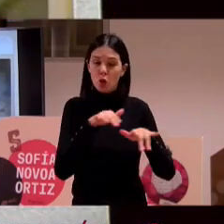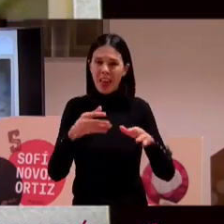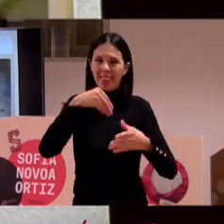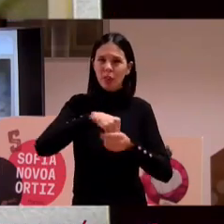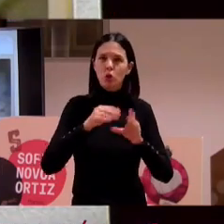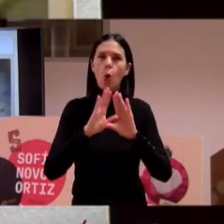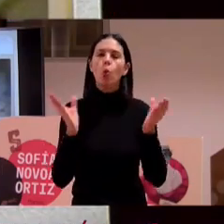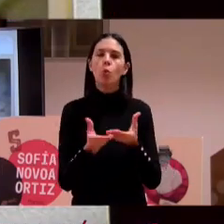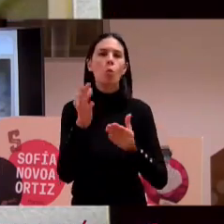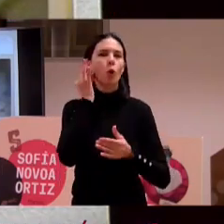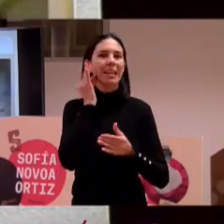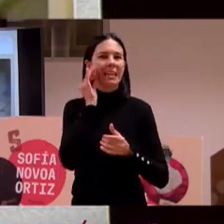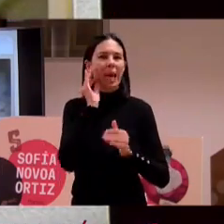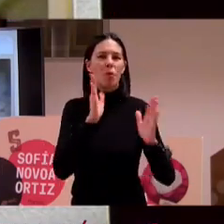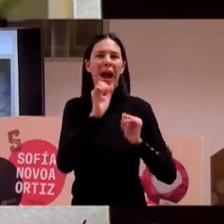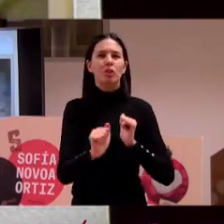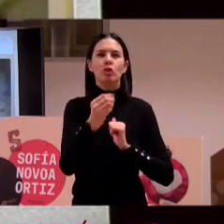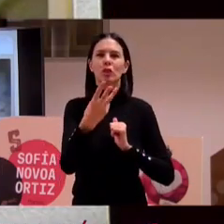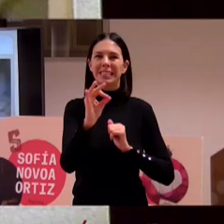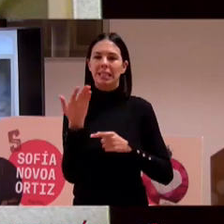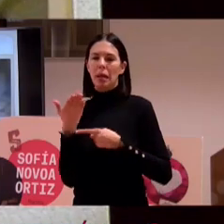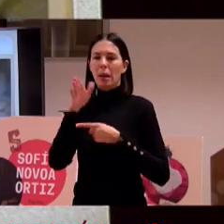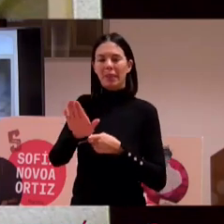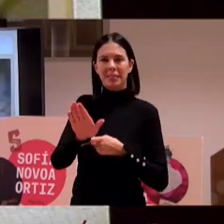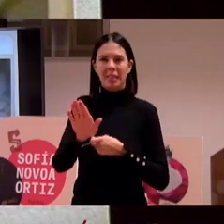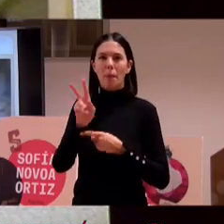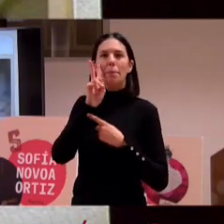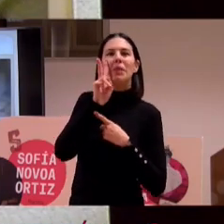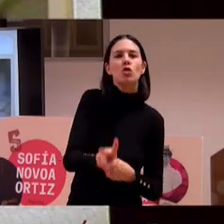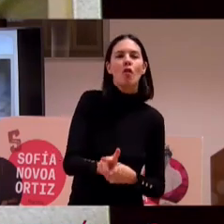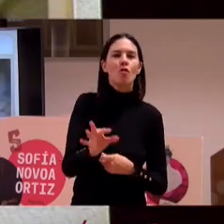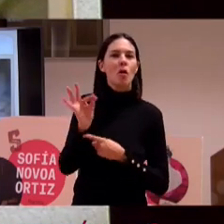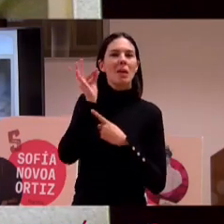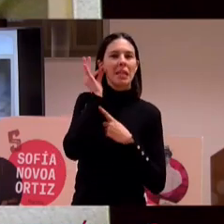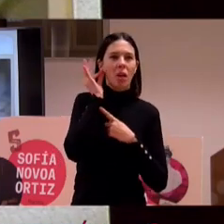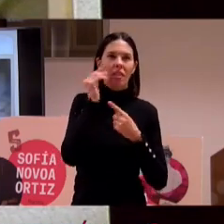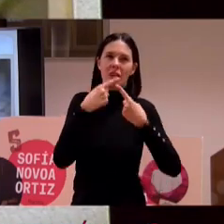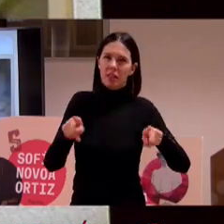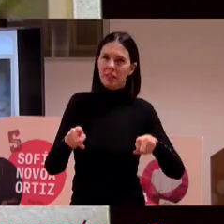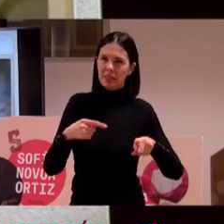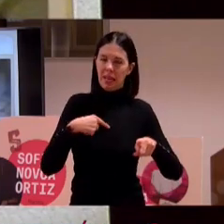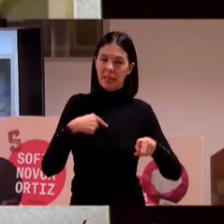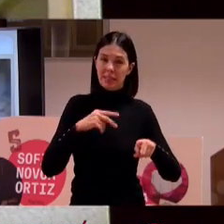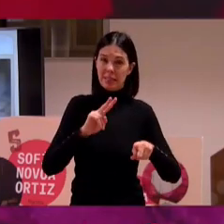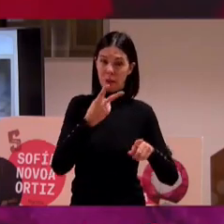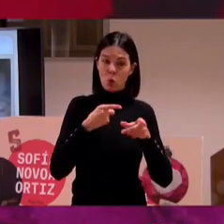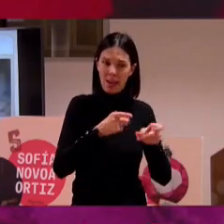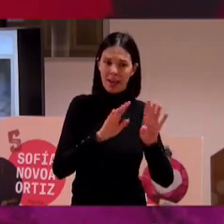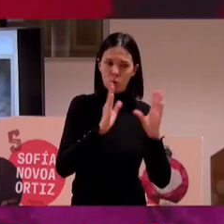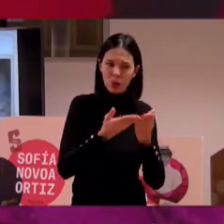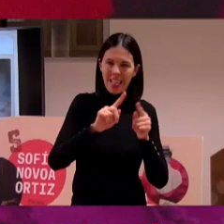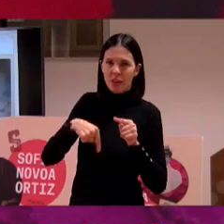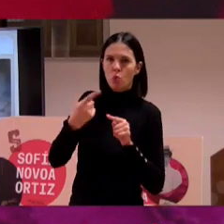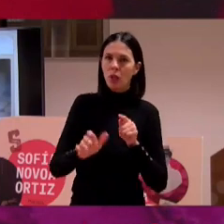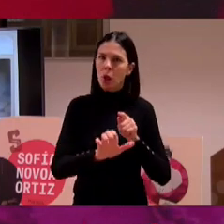mulleres que nos anos 30 representou un novo paradigma feminino que xurdiu con forza en Europa despois da Primeira Guerra Mundial e que en